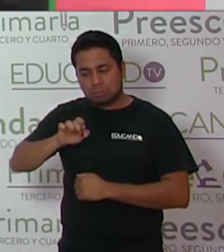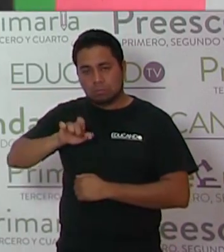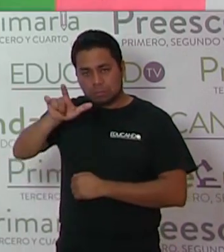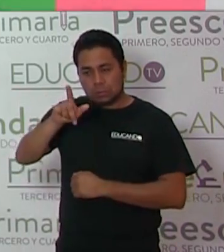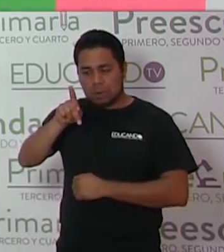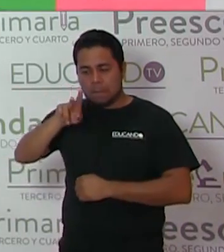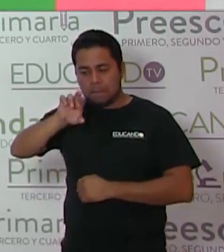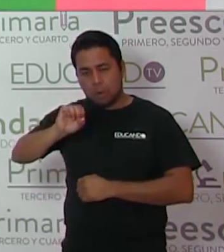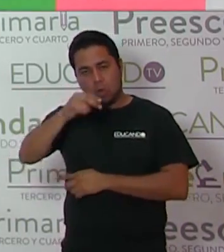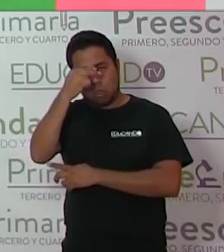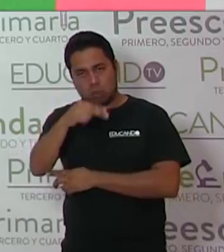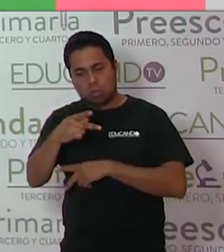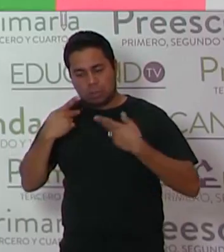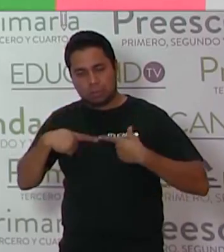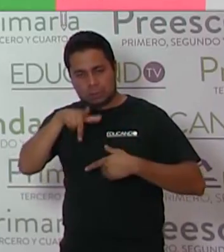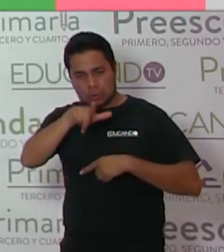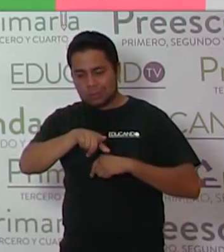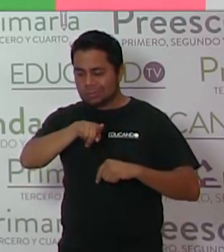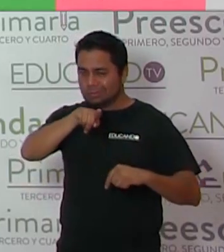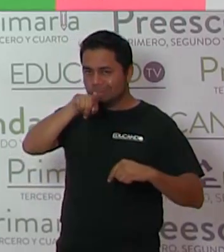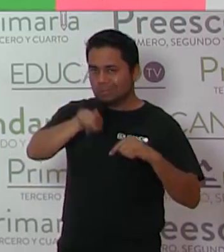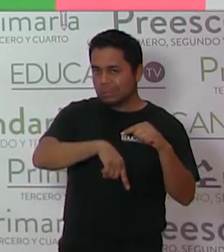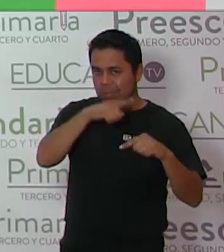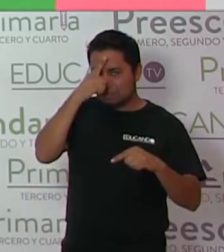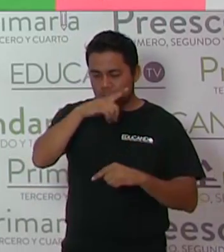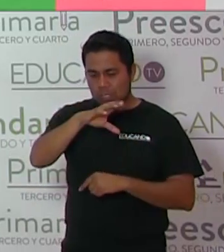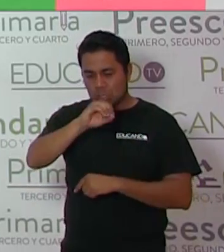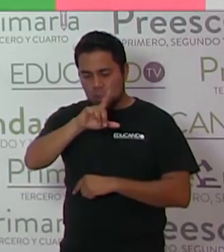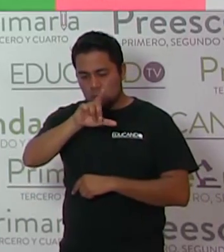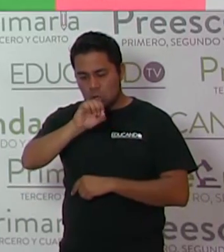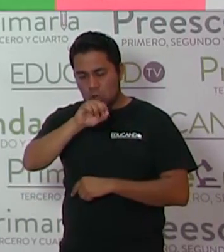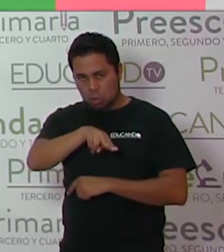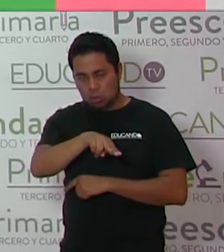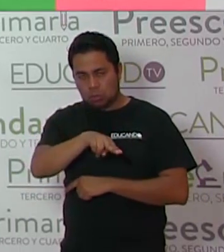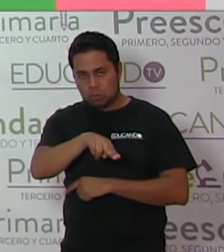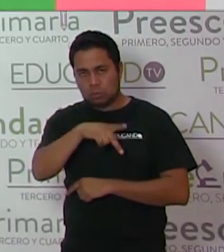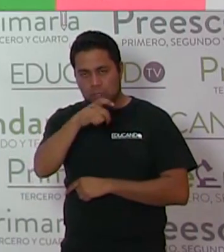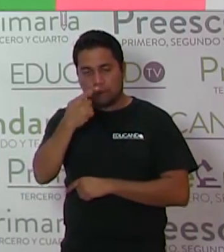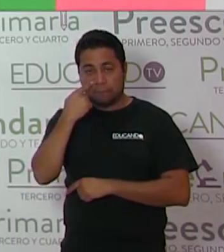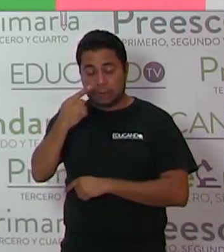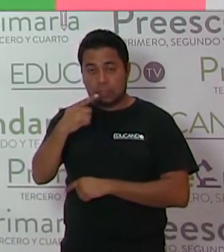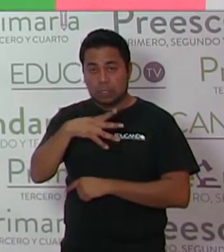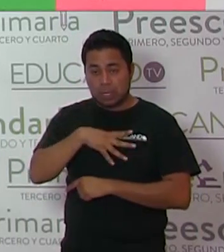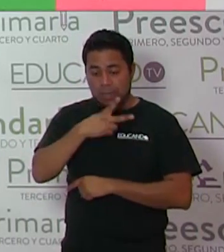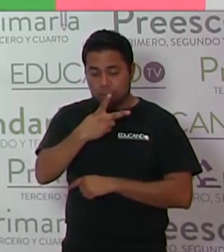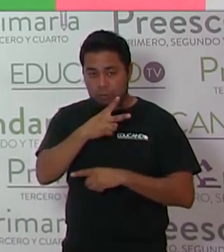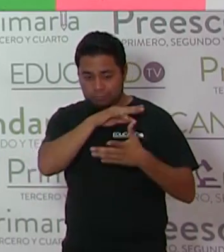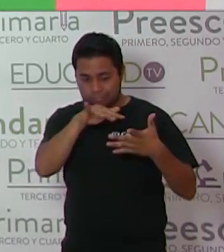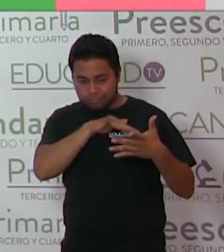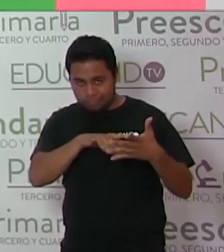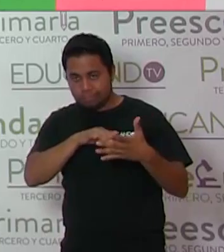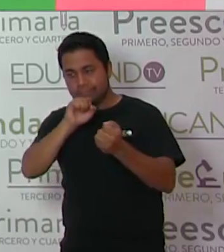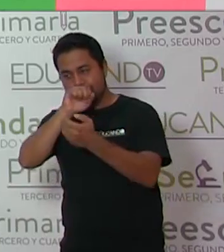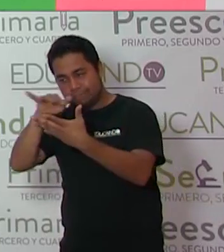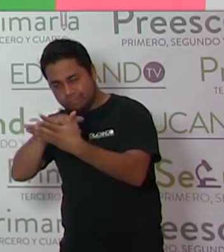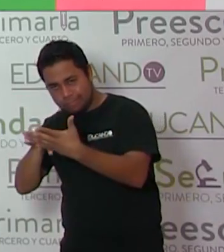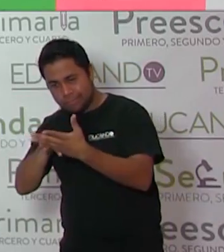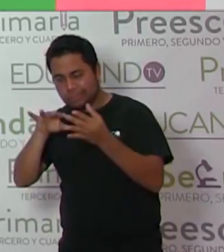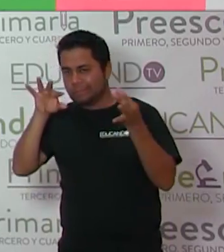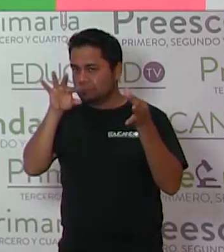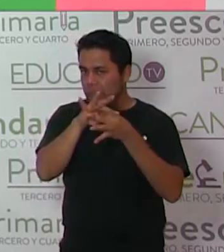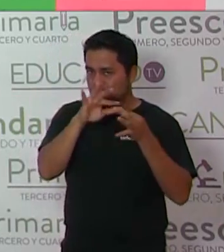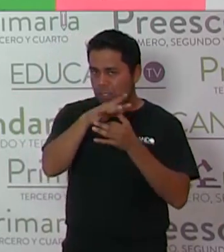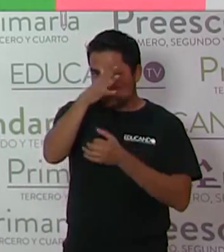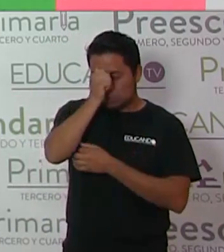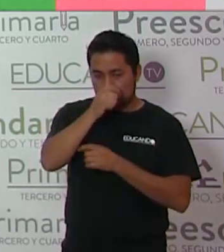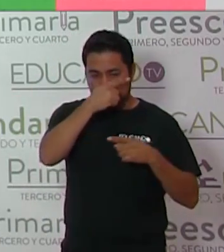Él es el pronombre personal que va a sustituir a Cristóbal Colón. Fíjense bien, ya llevamos dos textos